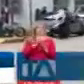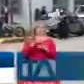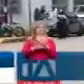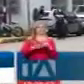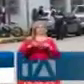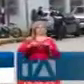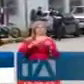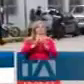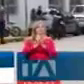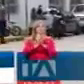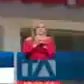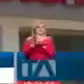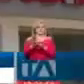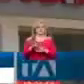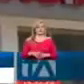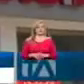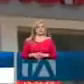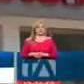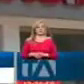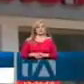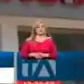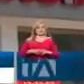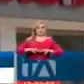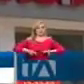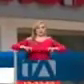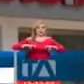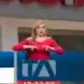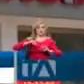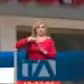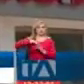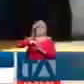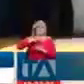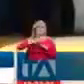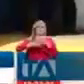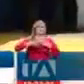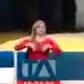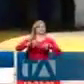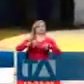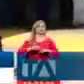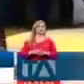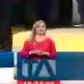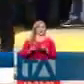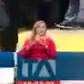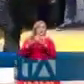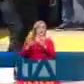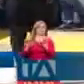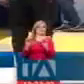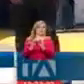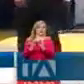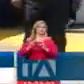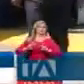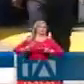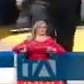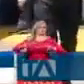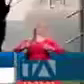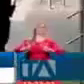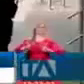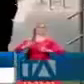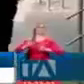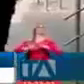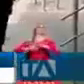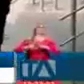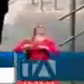con solicitud de despido y adelantan que las investigaciones internas avanzan y a otras 10 personas se les habrían iniciado también procesos